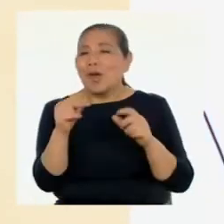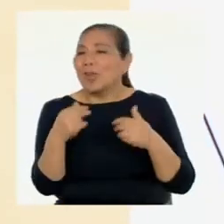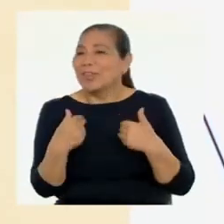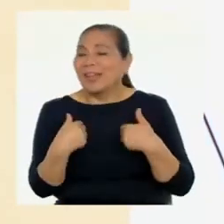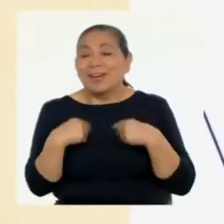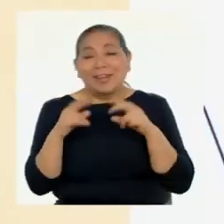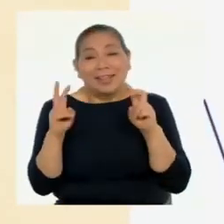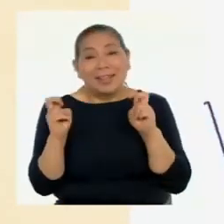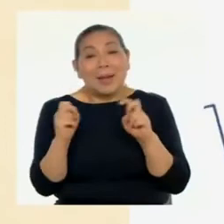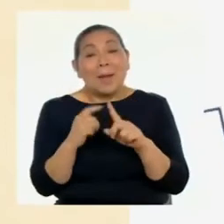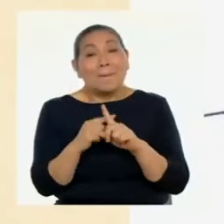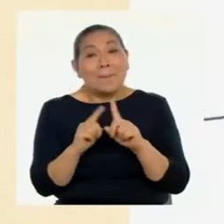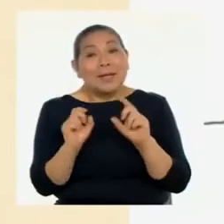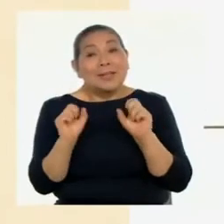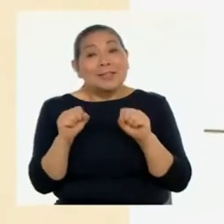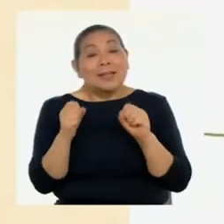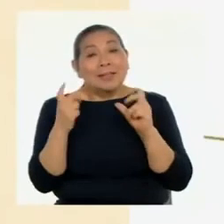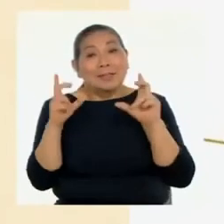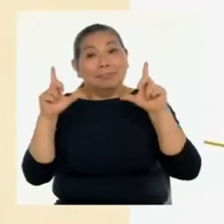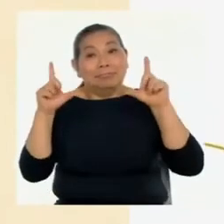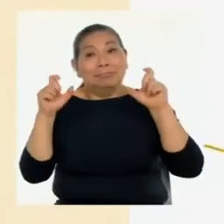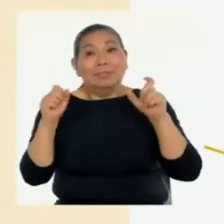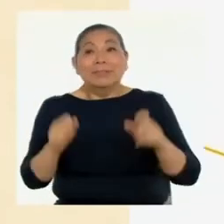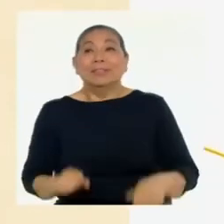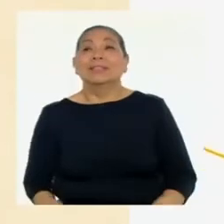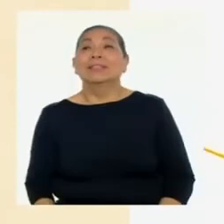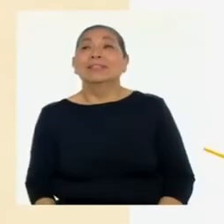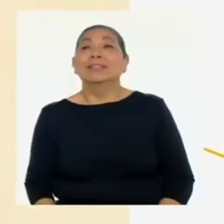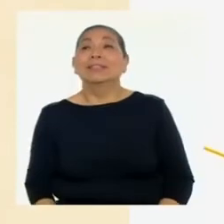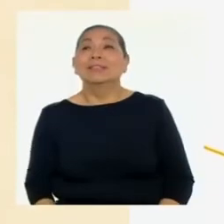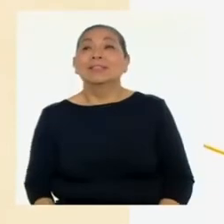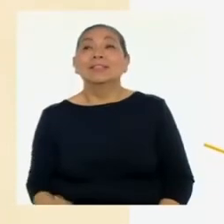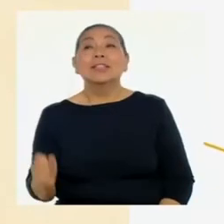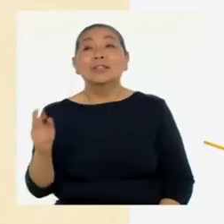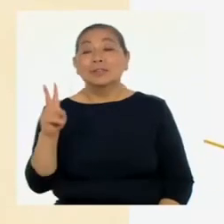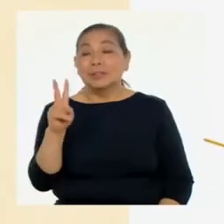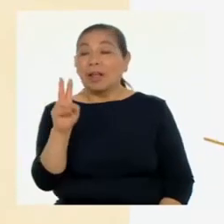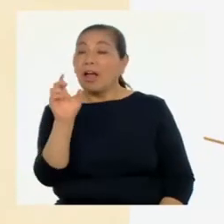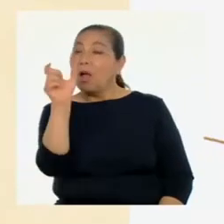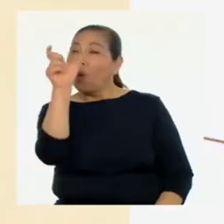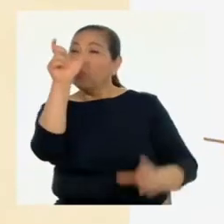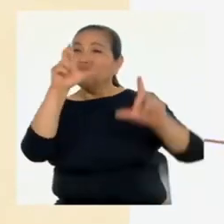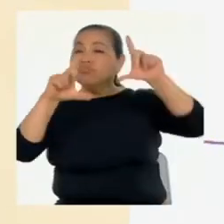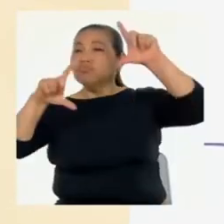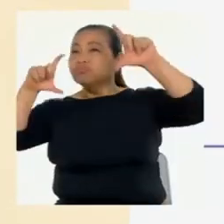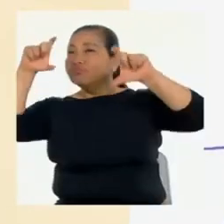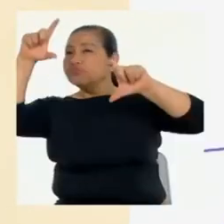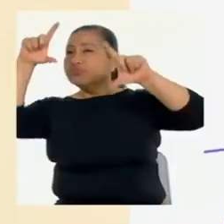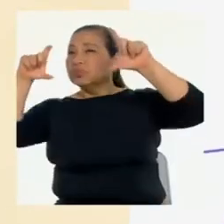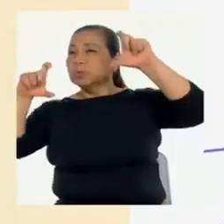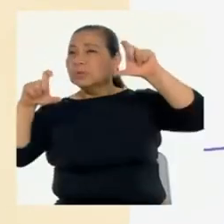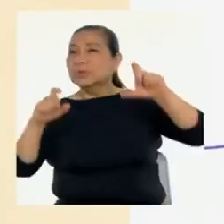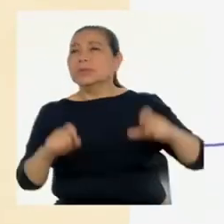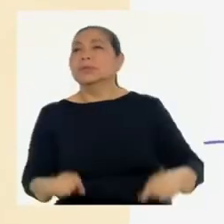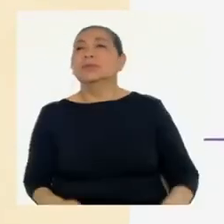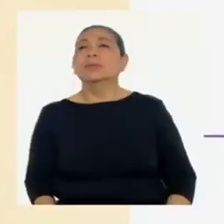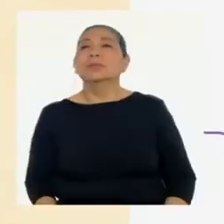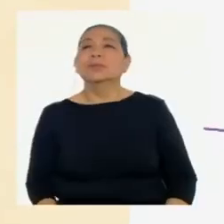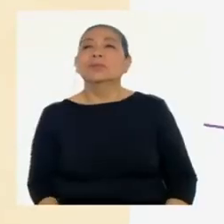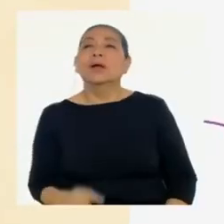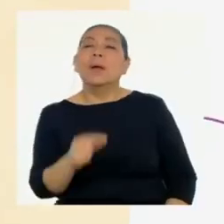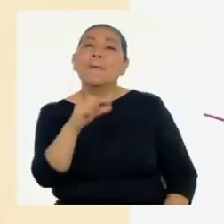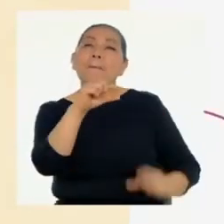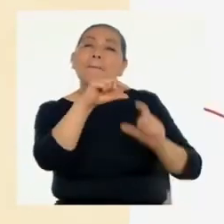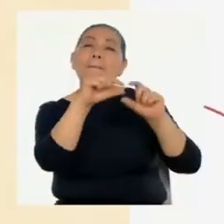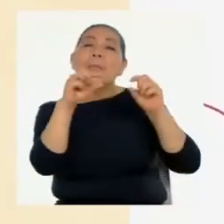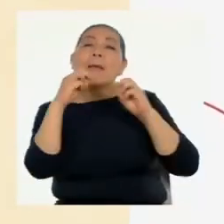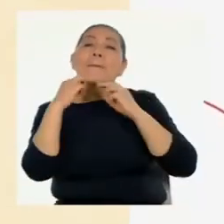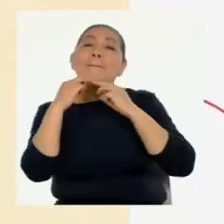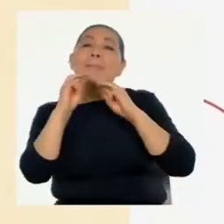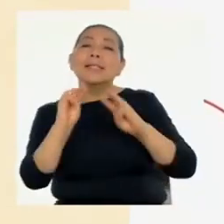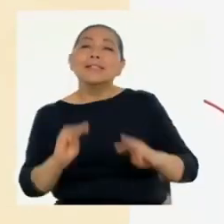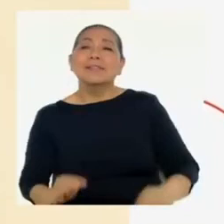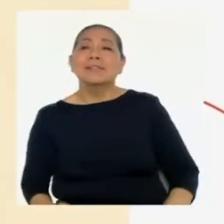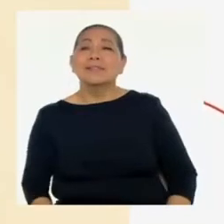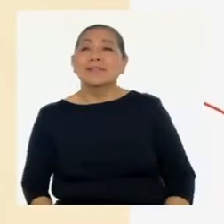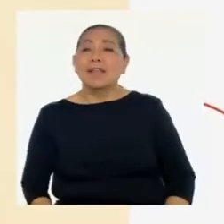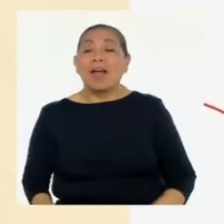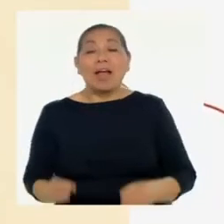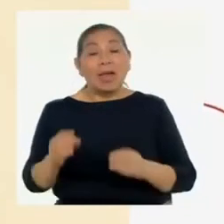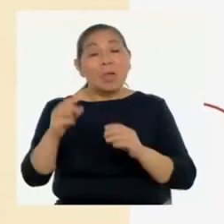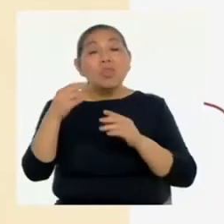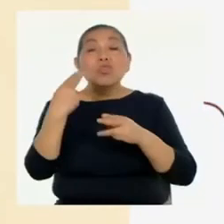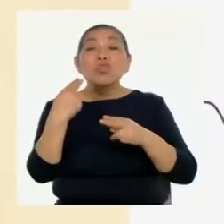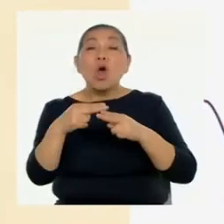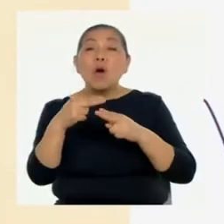no tiene título, pero sí tiene imágenes o viñetas de distintos tamaños, un eslogan o mensaje,